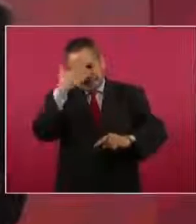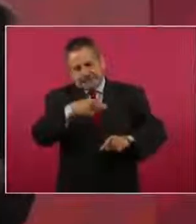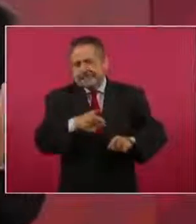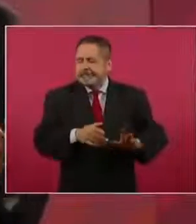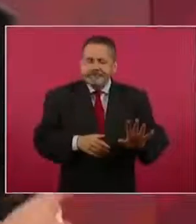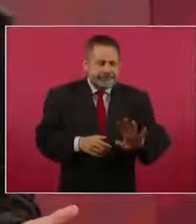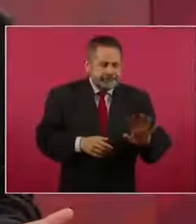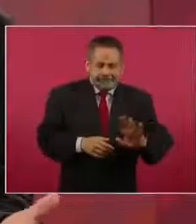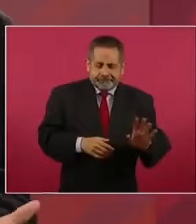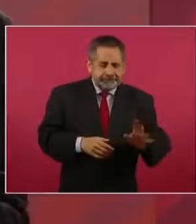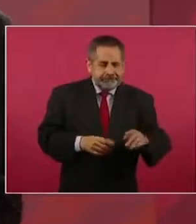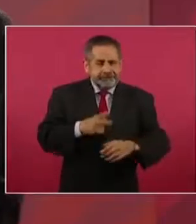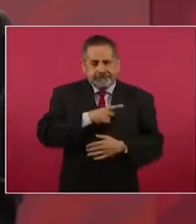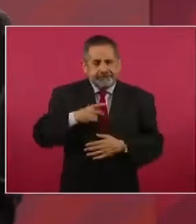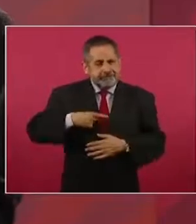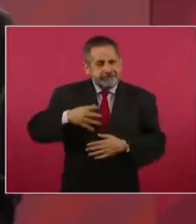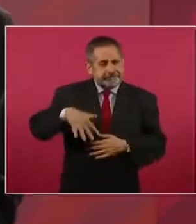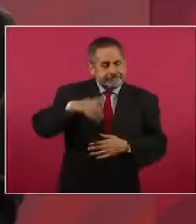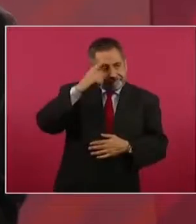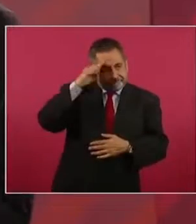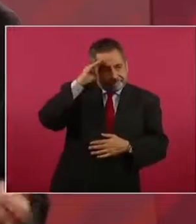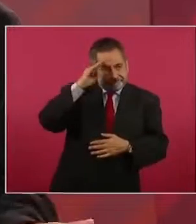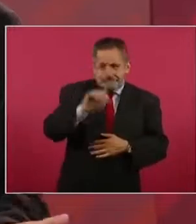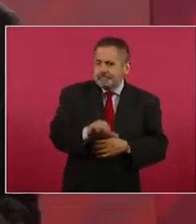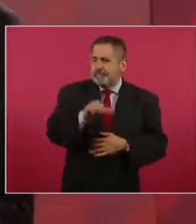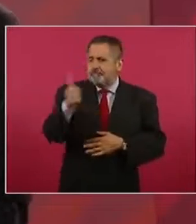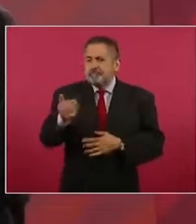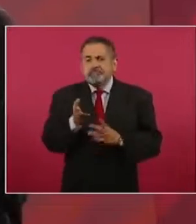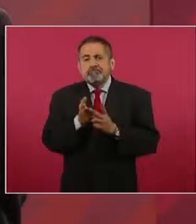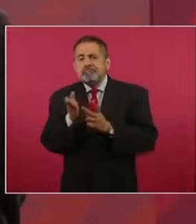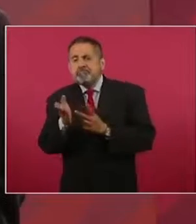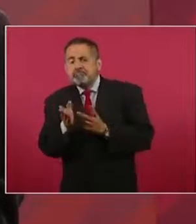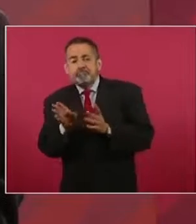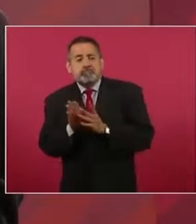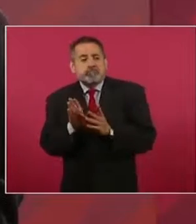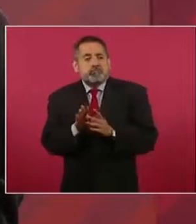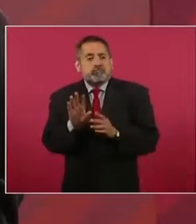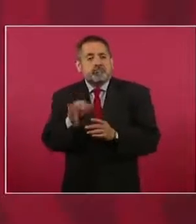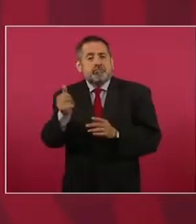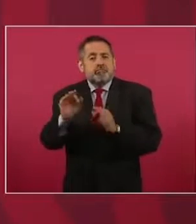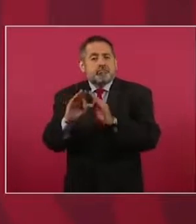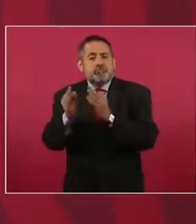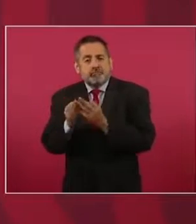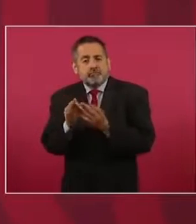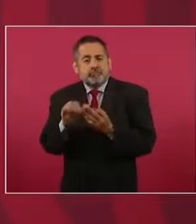autosuficiencia energética y alimentaria y producir en México lo que consumimos.